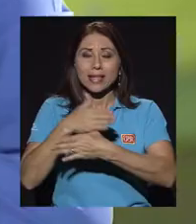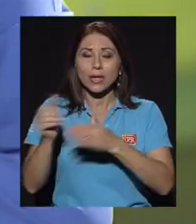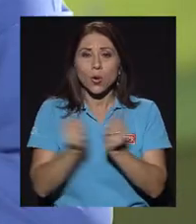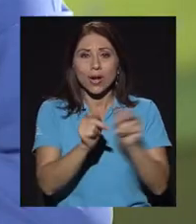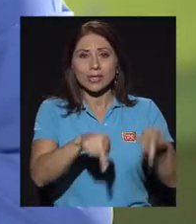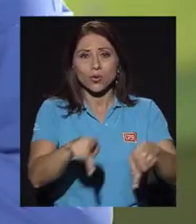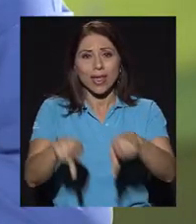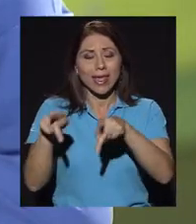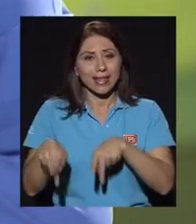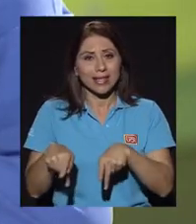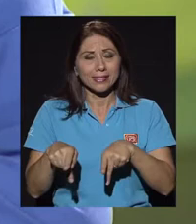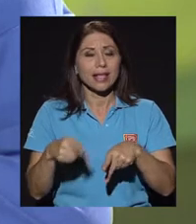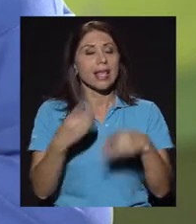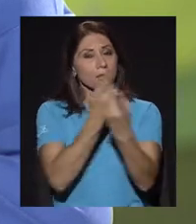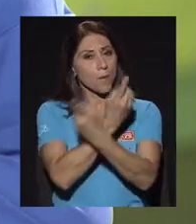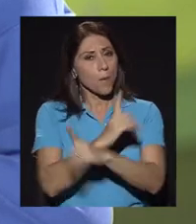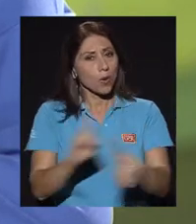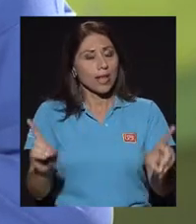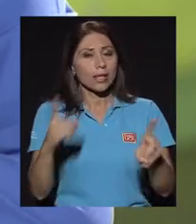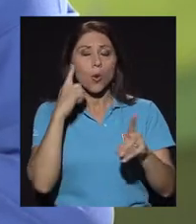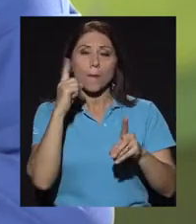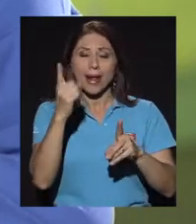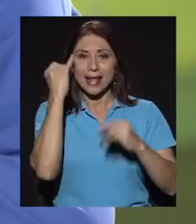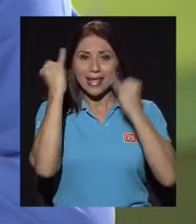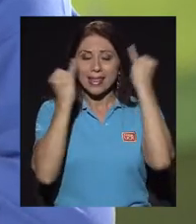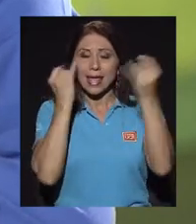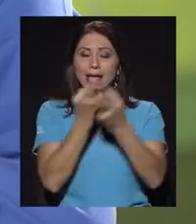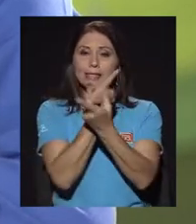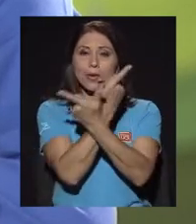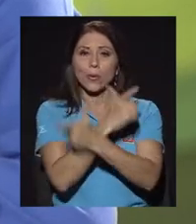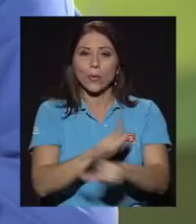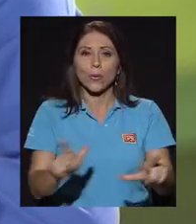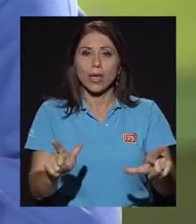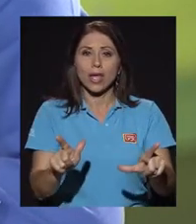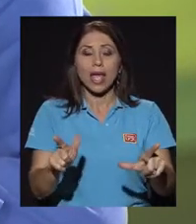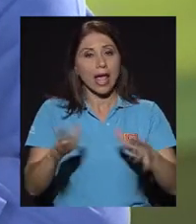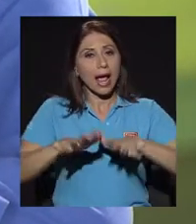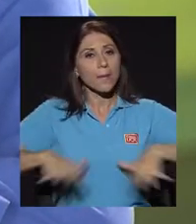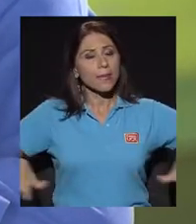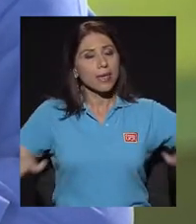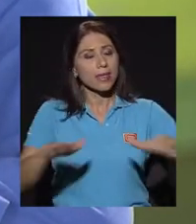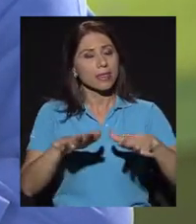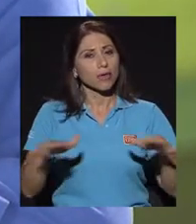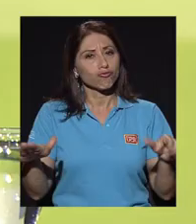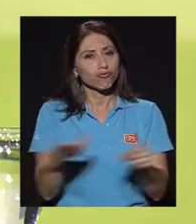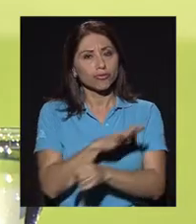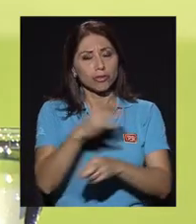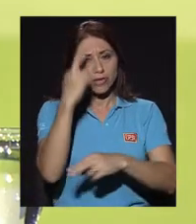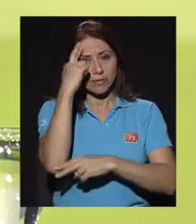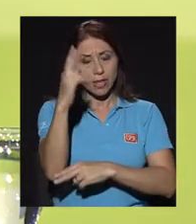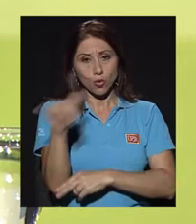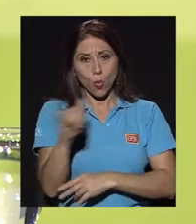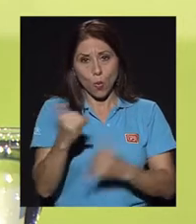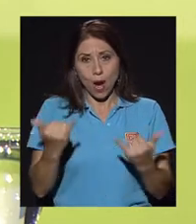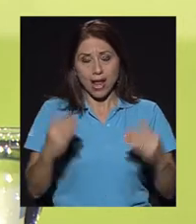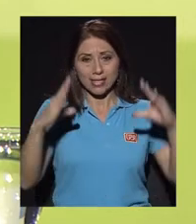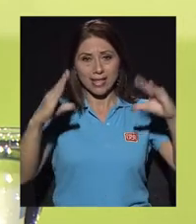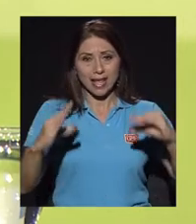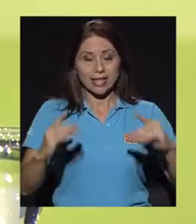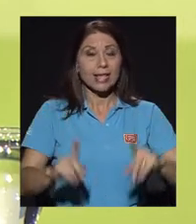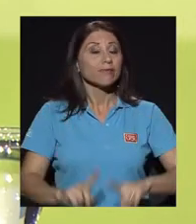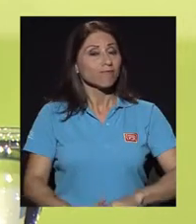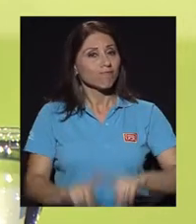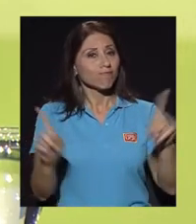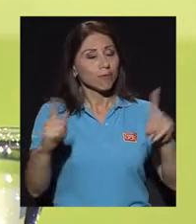democráticos, de libre expresión de ideas y en un ambiente de absoluto respeto como el que tenemos esta tarde. No obstante,